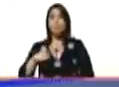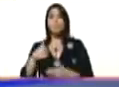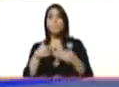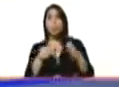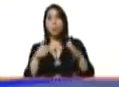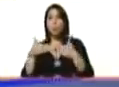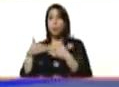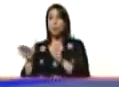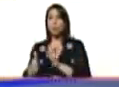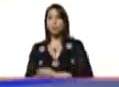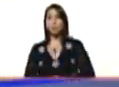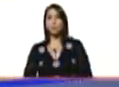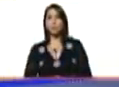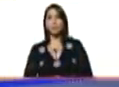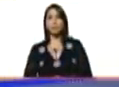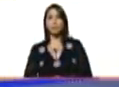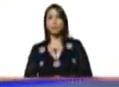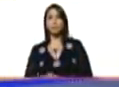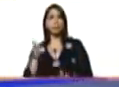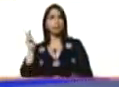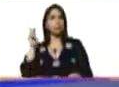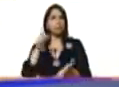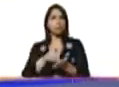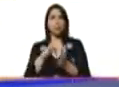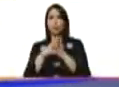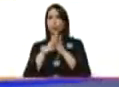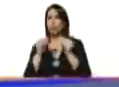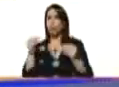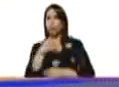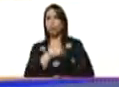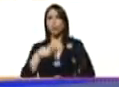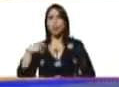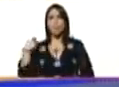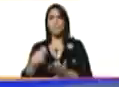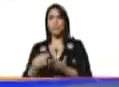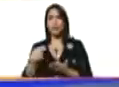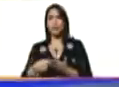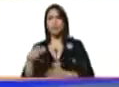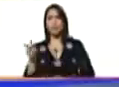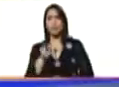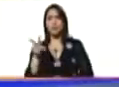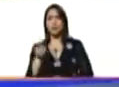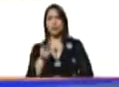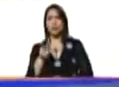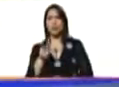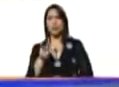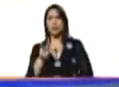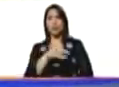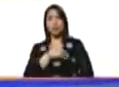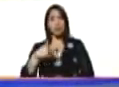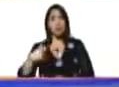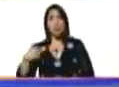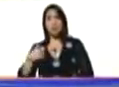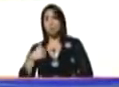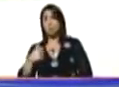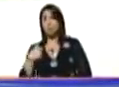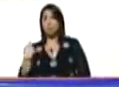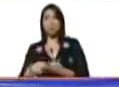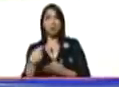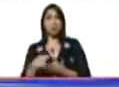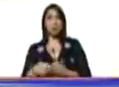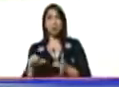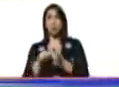públicos. Venga todo el que quiera invertir en Venezuela. En lo que quiera invertir, en donde quiera